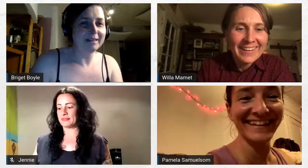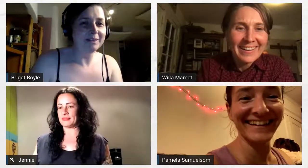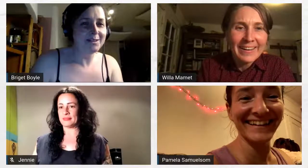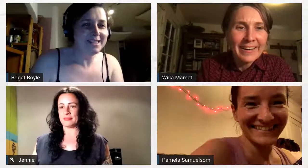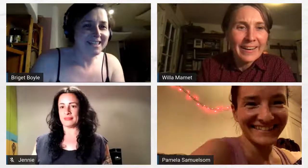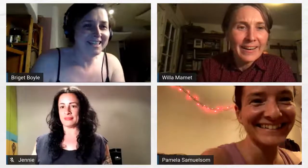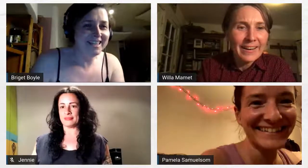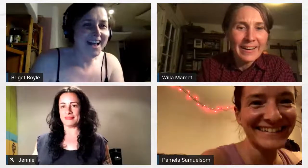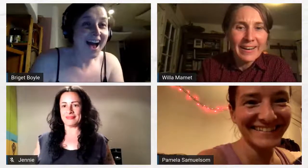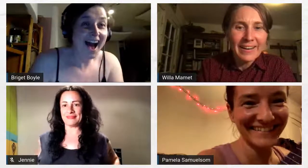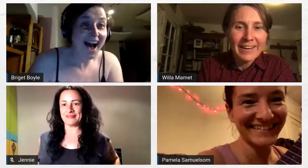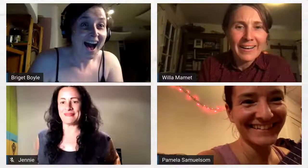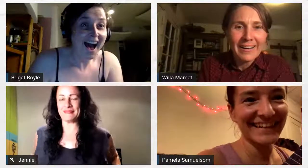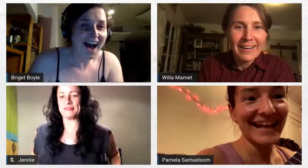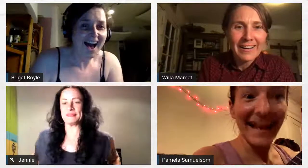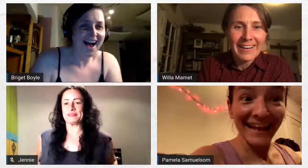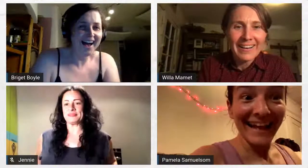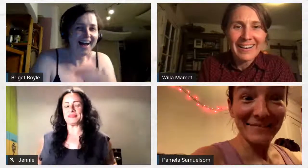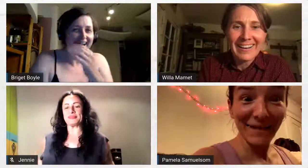Espantos.